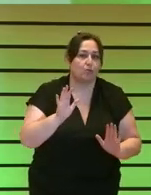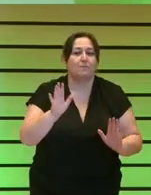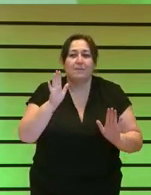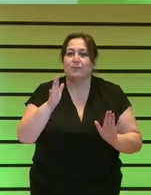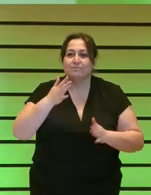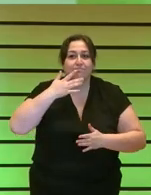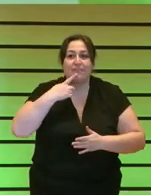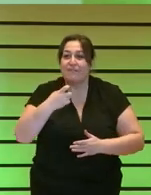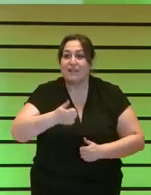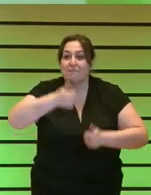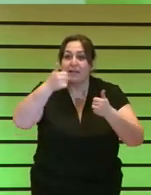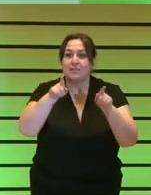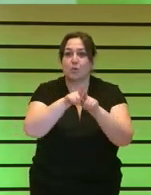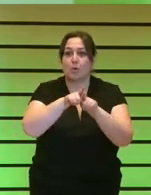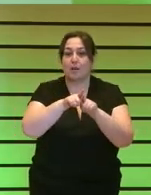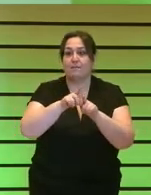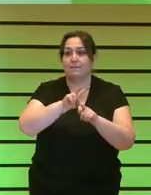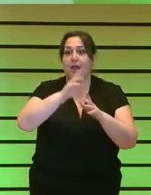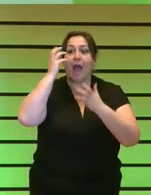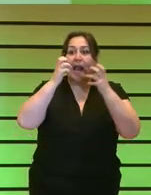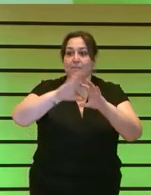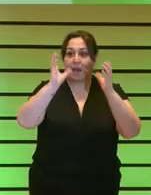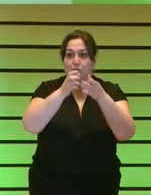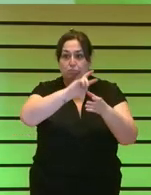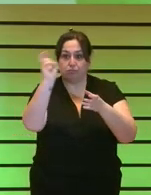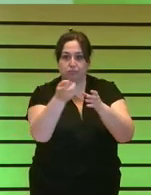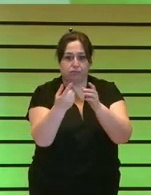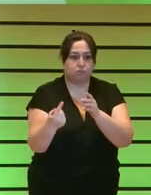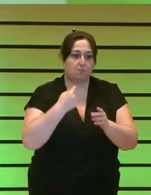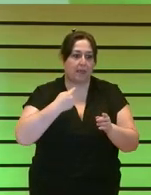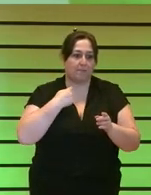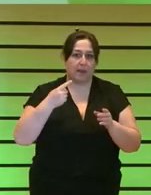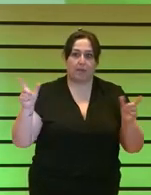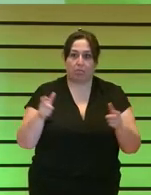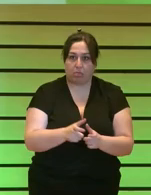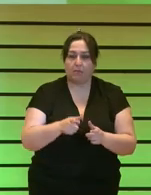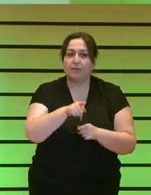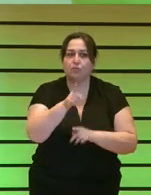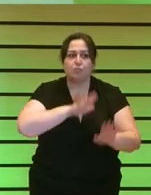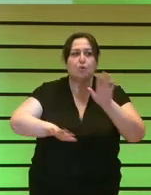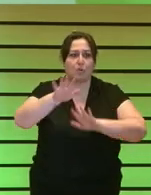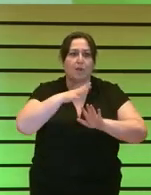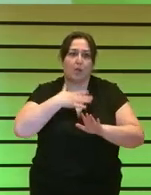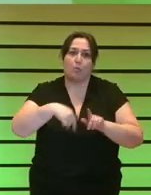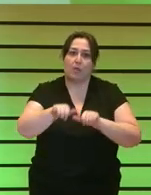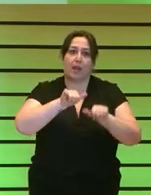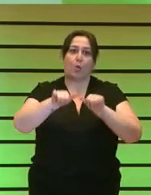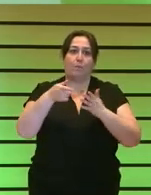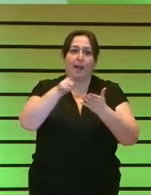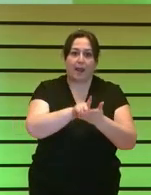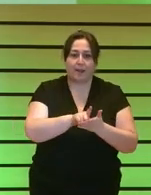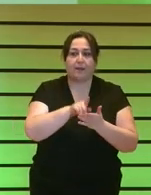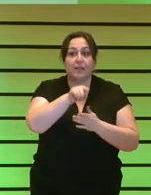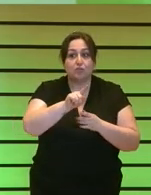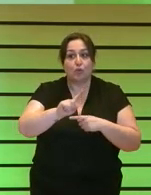es la pérdida de la biodiversidad eso sí que es un problema que es muy complicado y que se pueda recuperar no Y eso